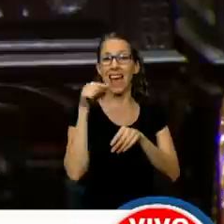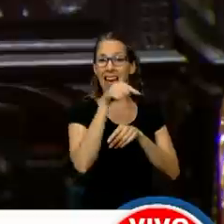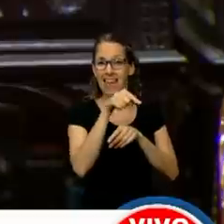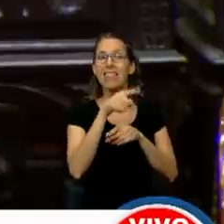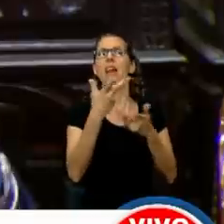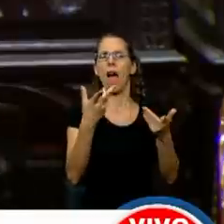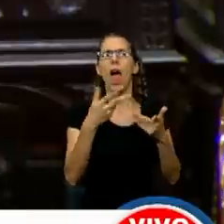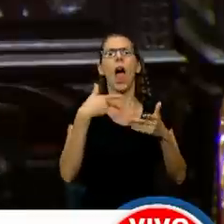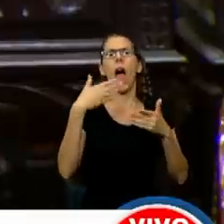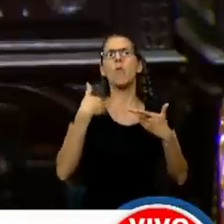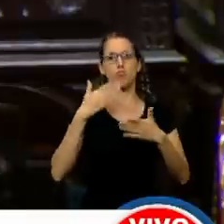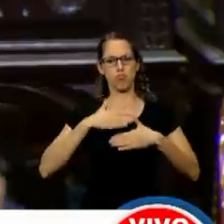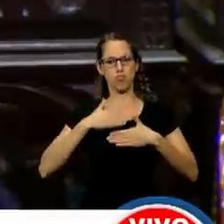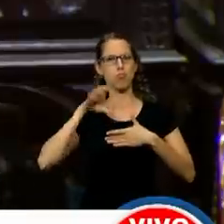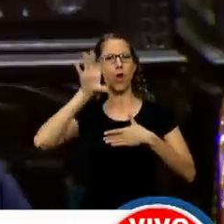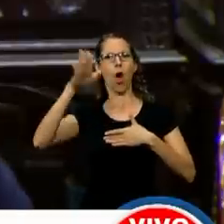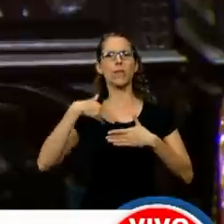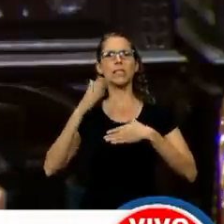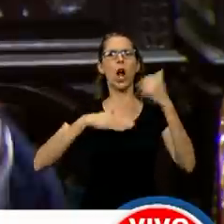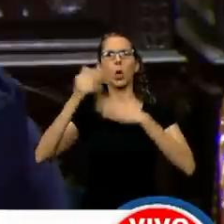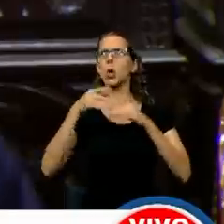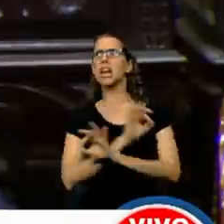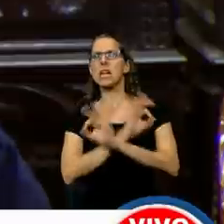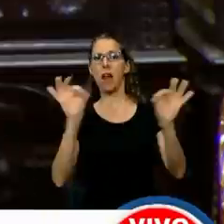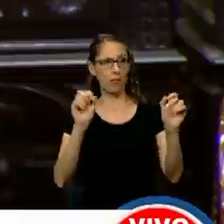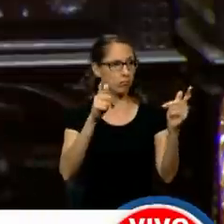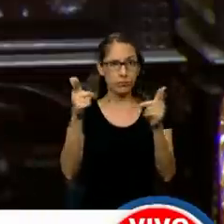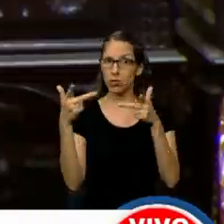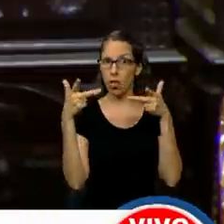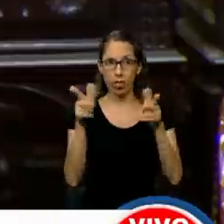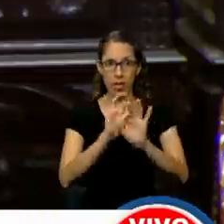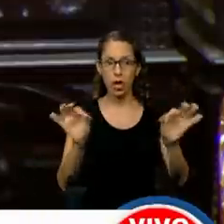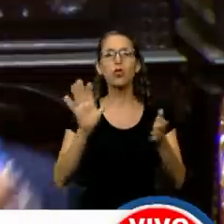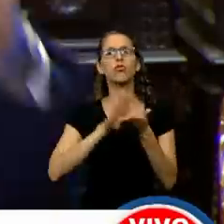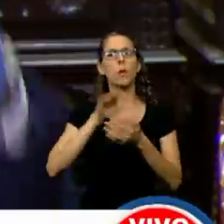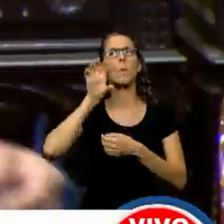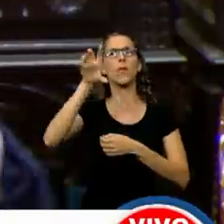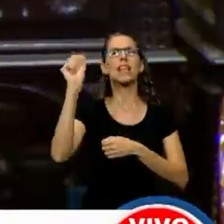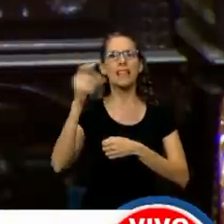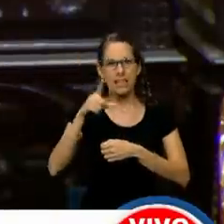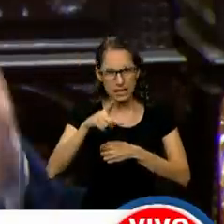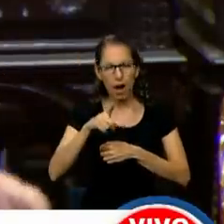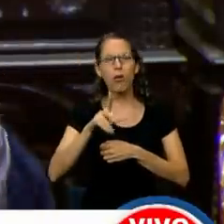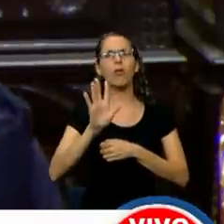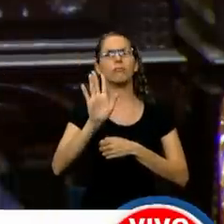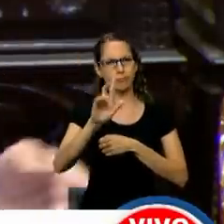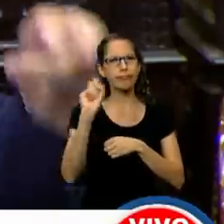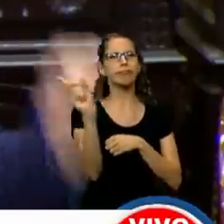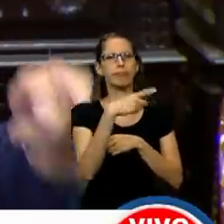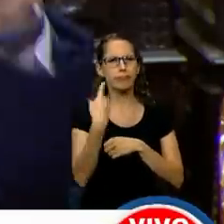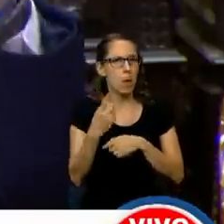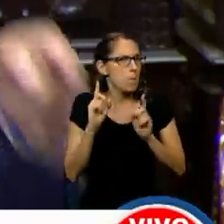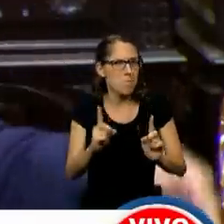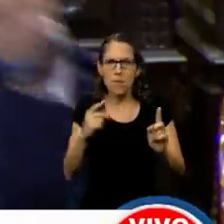obras para su provincia y en lo que se refiere a la provincia del chaco presidente vamos a tener como hemos tenido